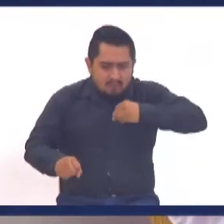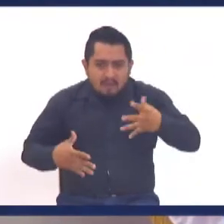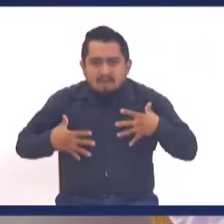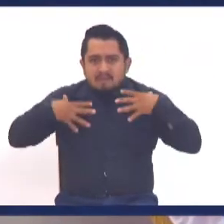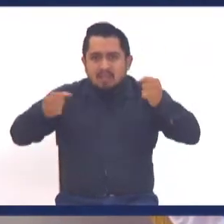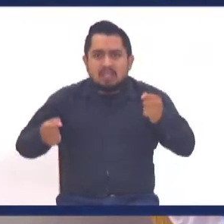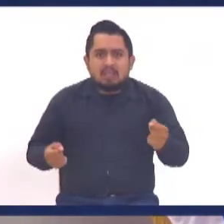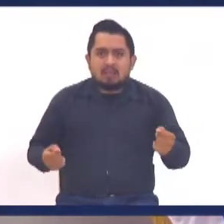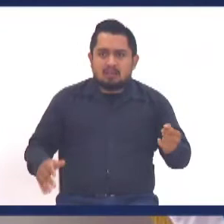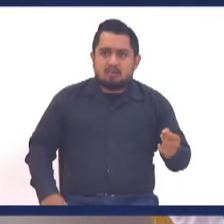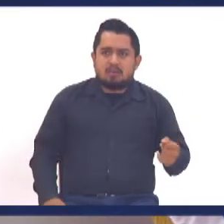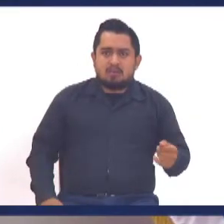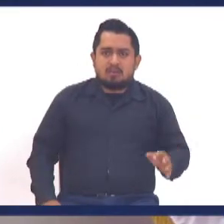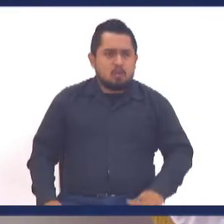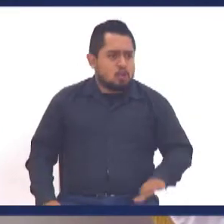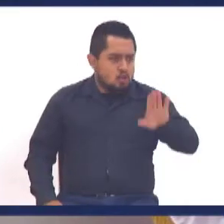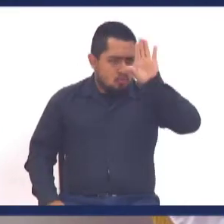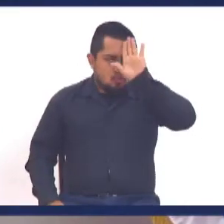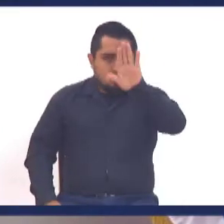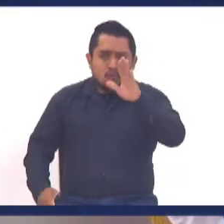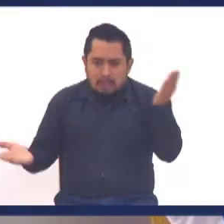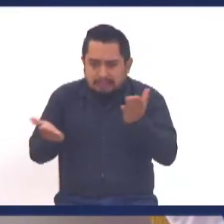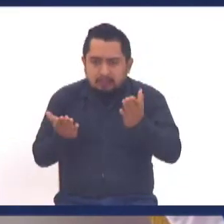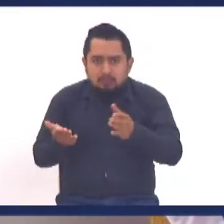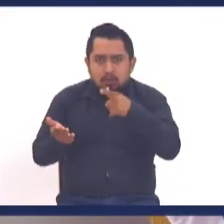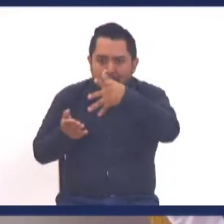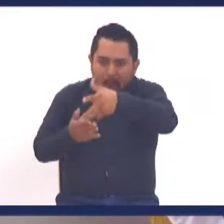quien te igual centro con tres fueron tus acciones